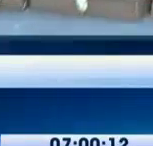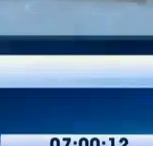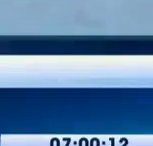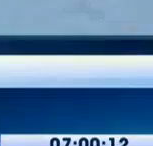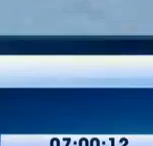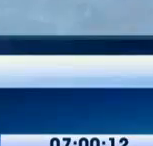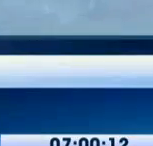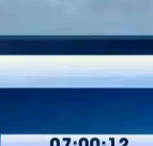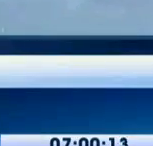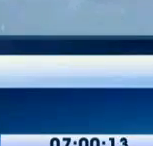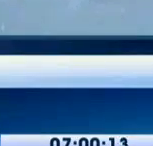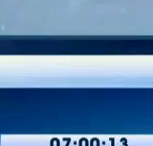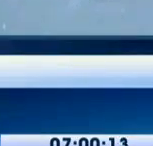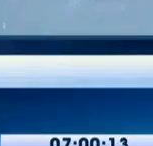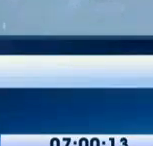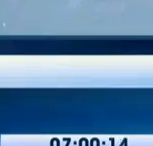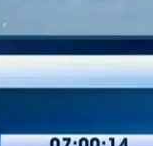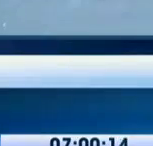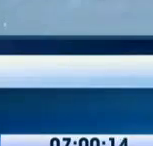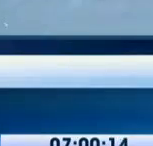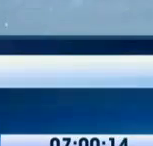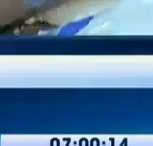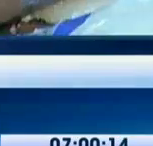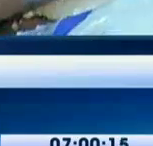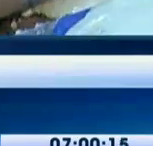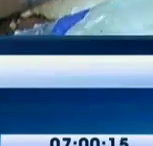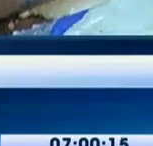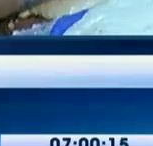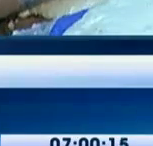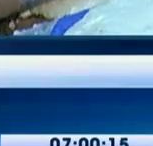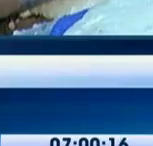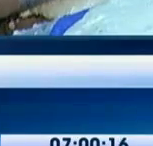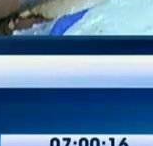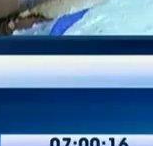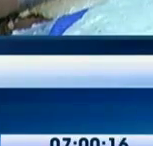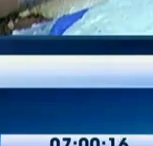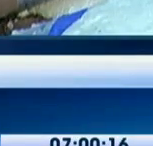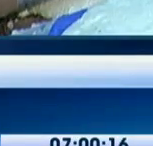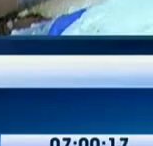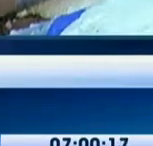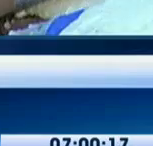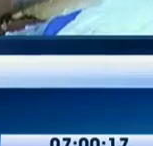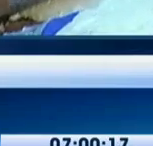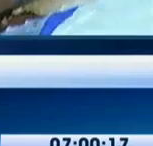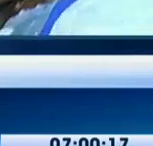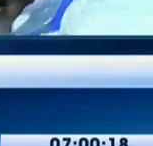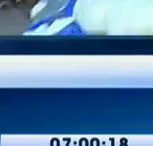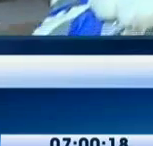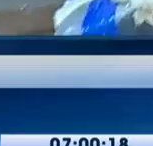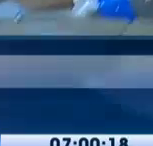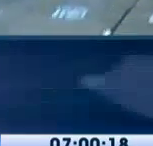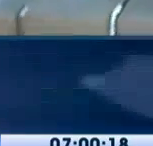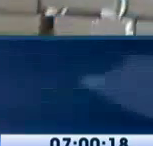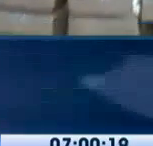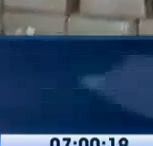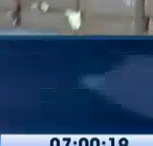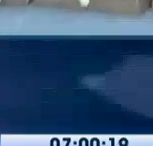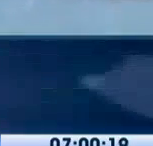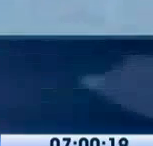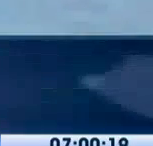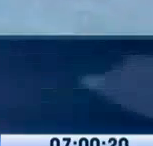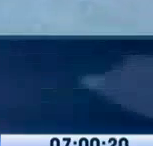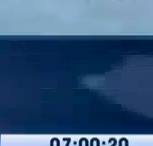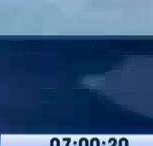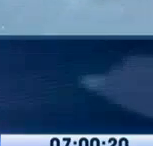alcaloide. Hugo y Luisa. Bueno, Jorge, gracias por la información. Más adelante volveremos a conversar contigo. Ahora les informamos que un